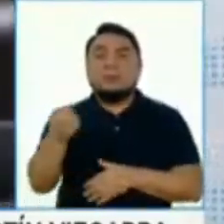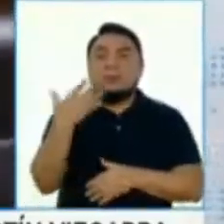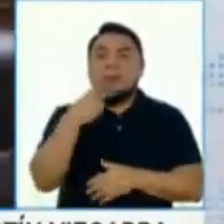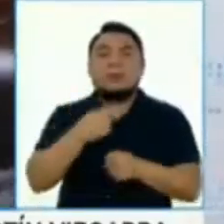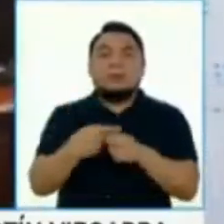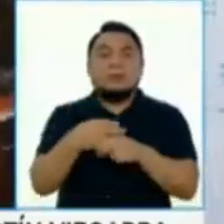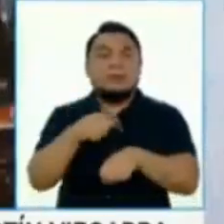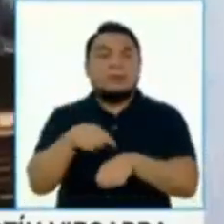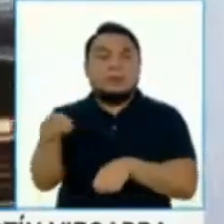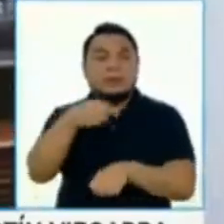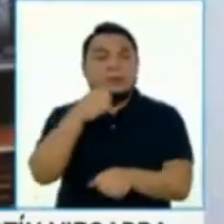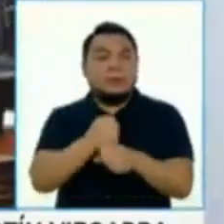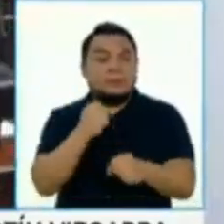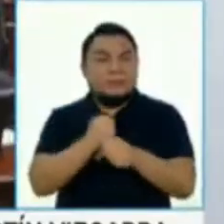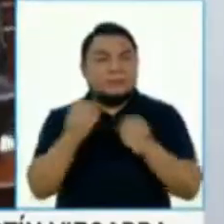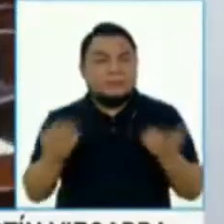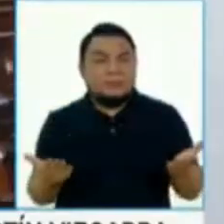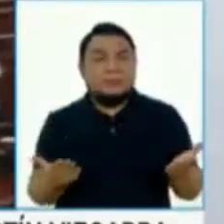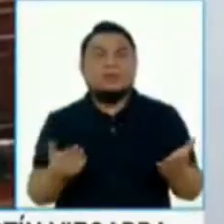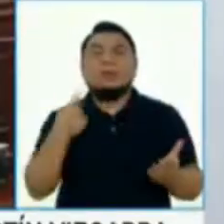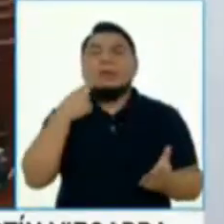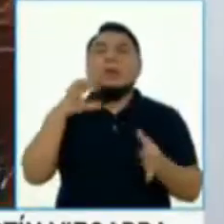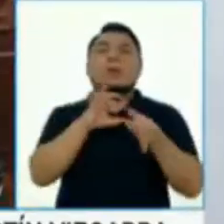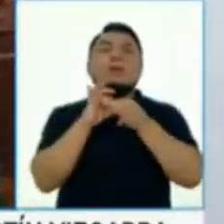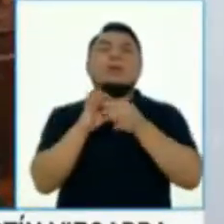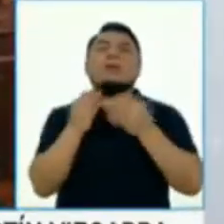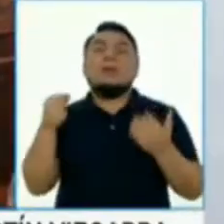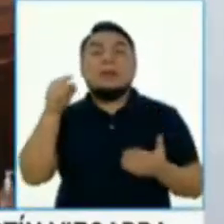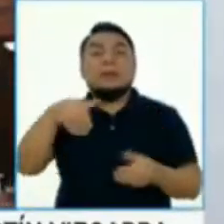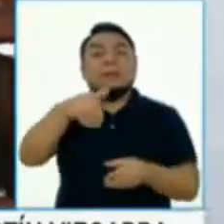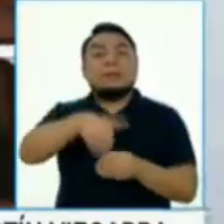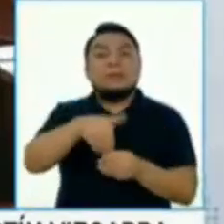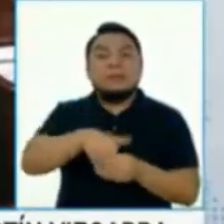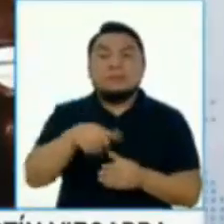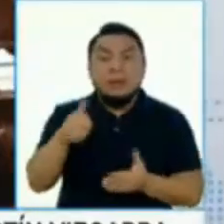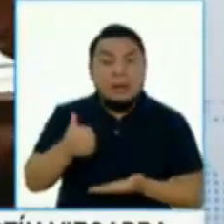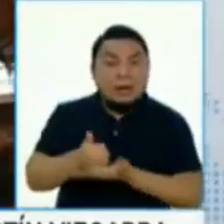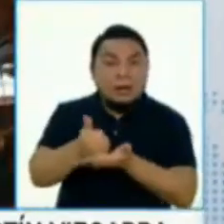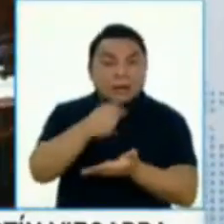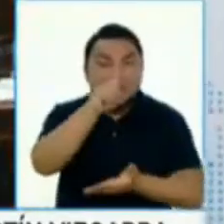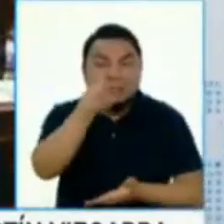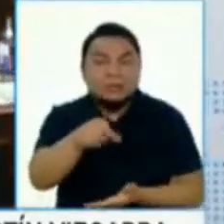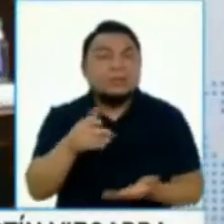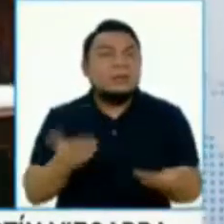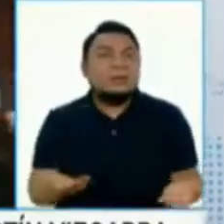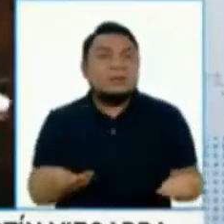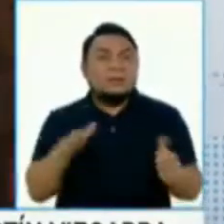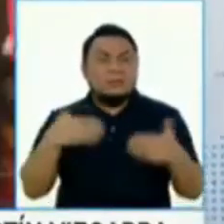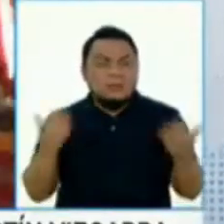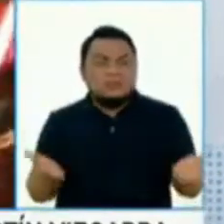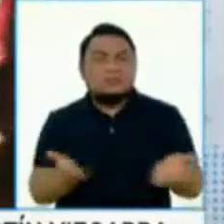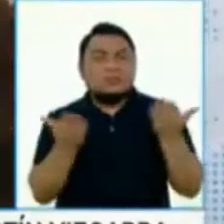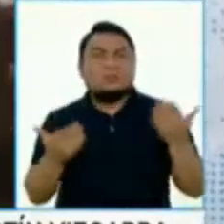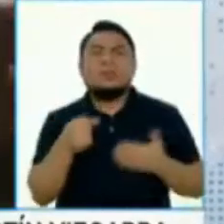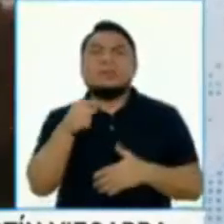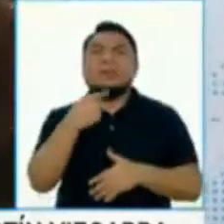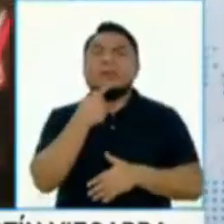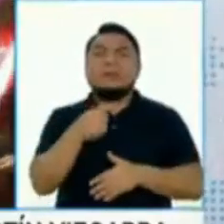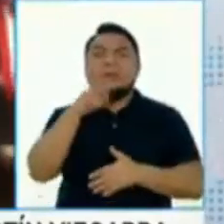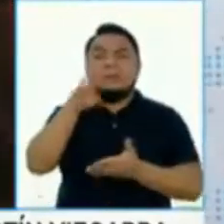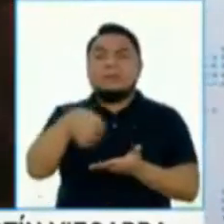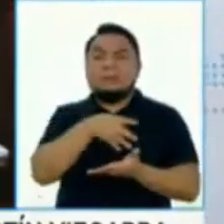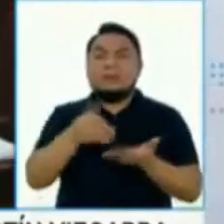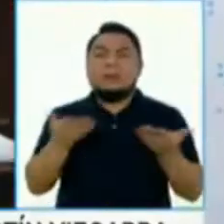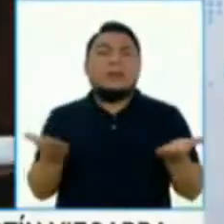intervención a trabajo en conjunto esta votación ayudaría a impulsar una agenda